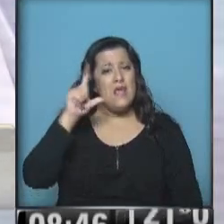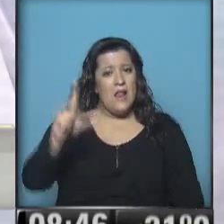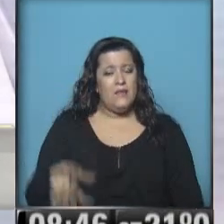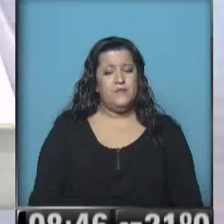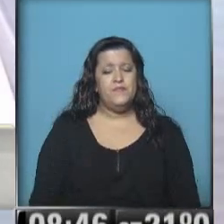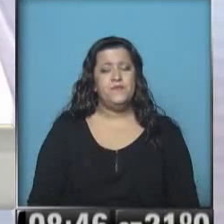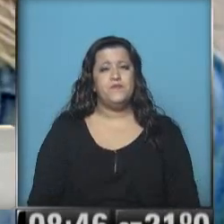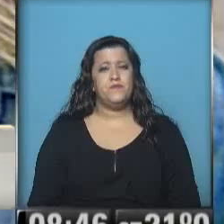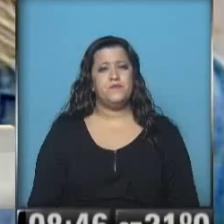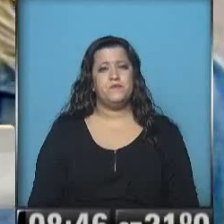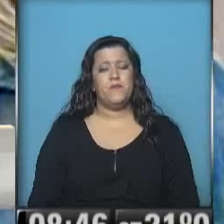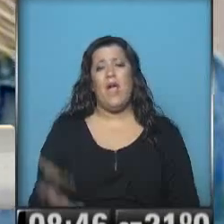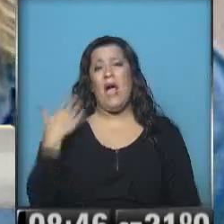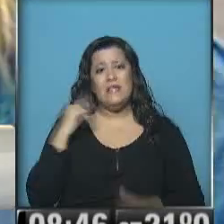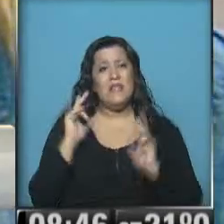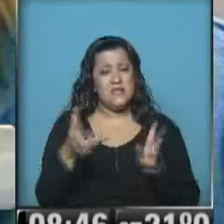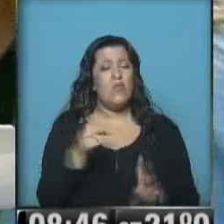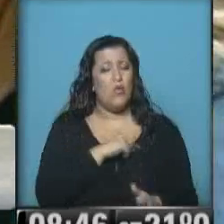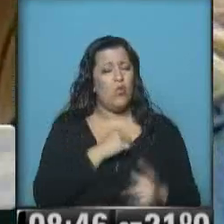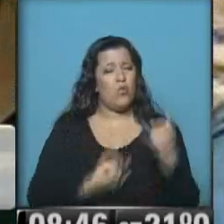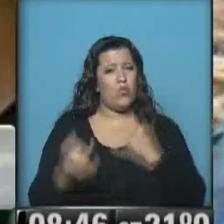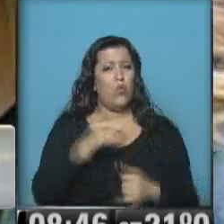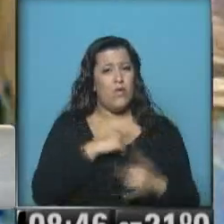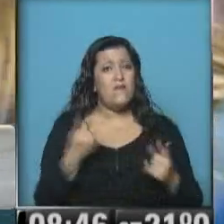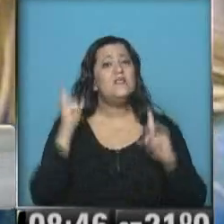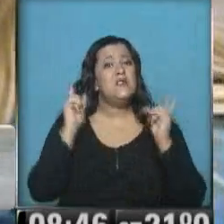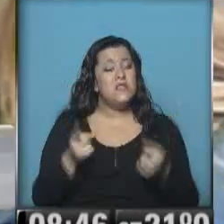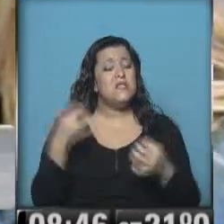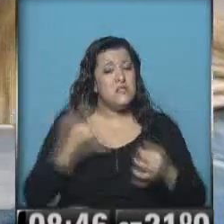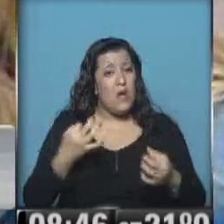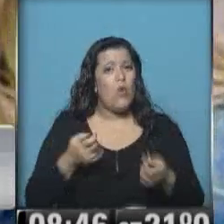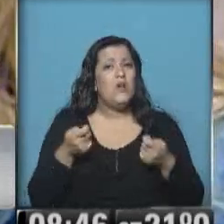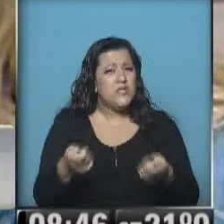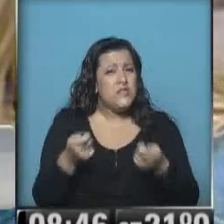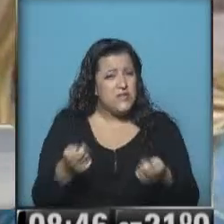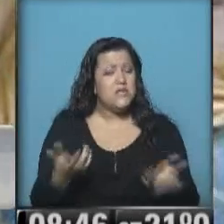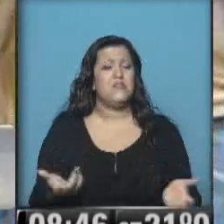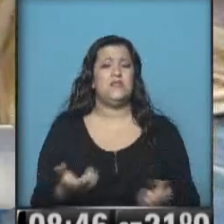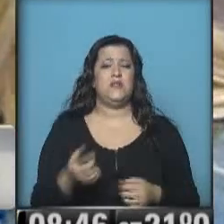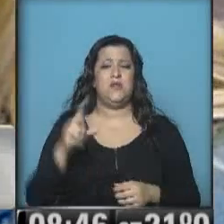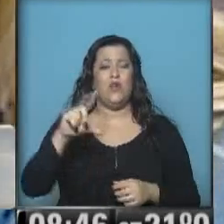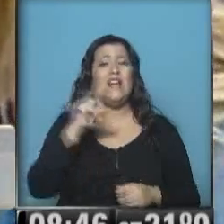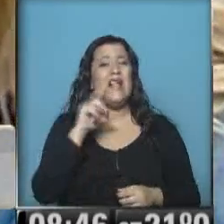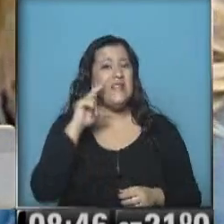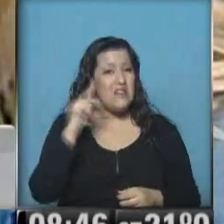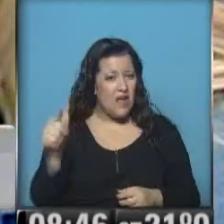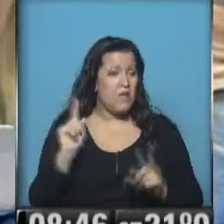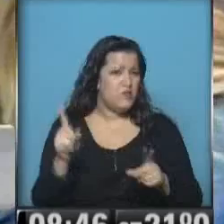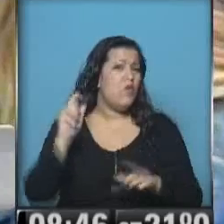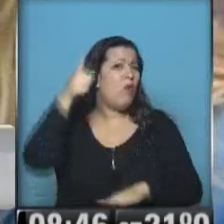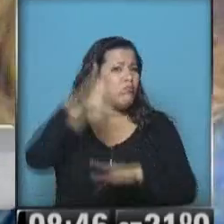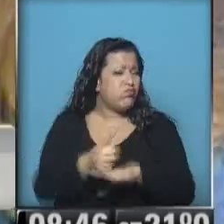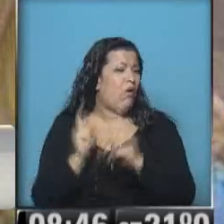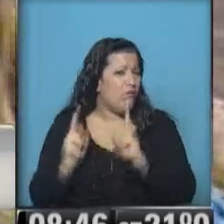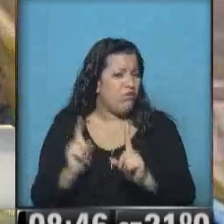si deseamos alejándolo conmovedor y está bueno que insistamos aquí con catalina y catalina ustedes siguen movilizados como corresponde